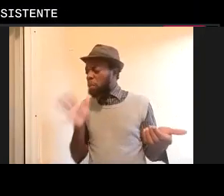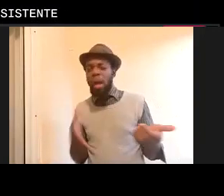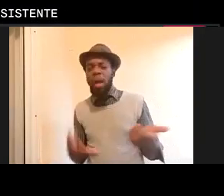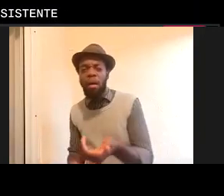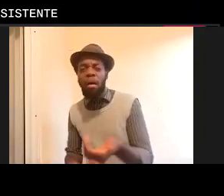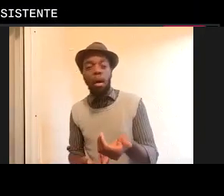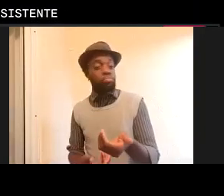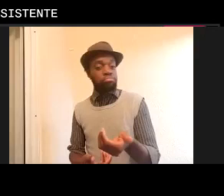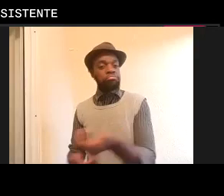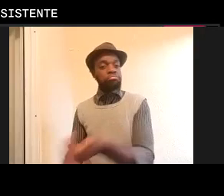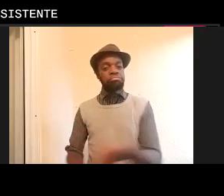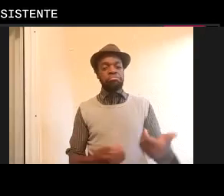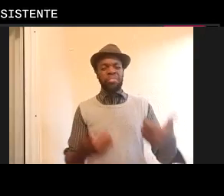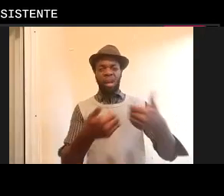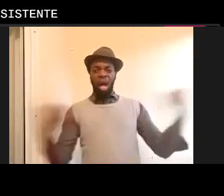al arrancarle